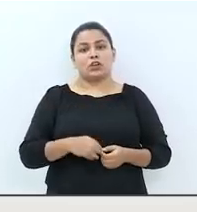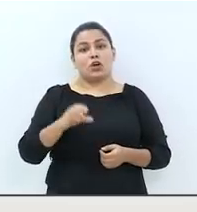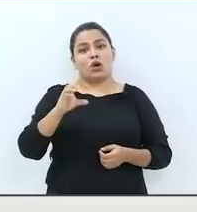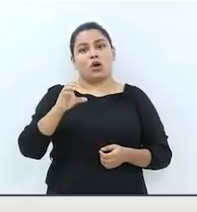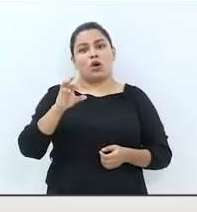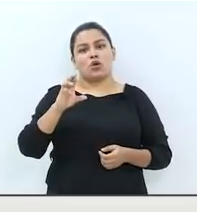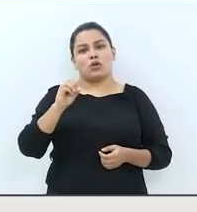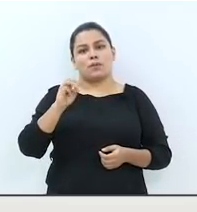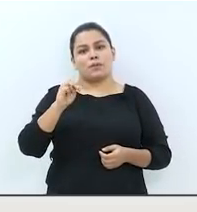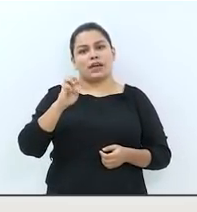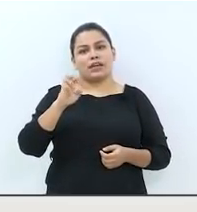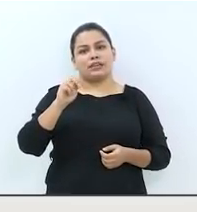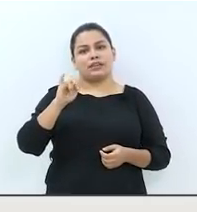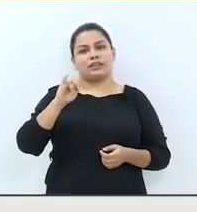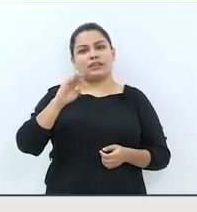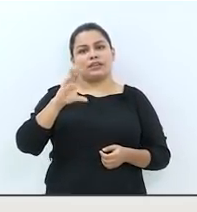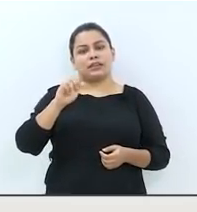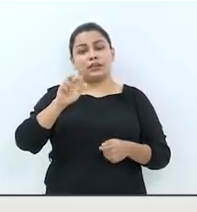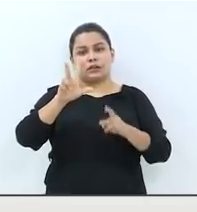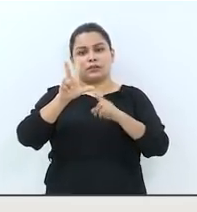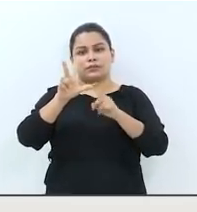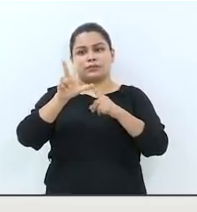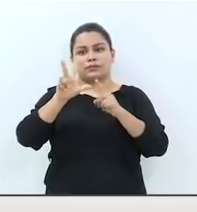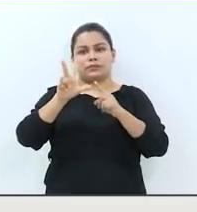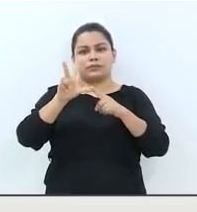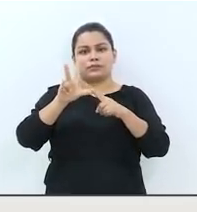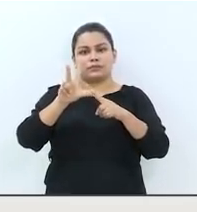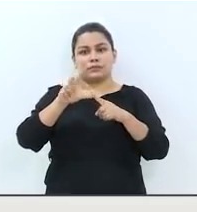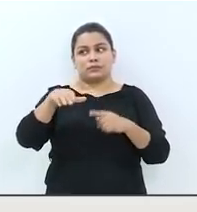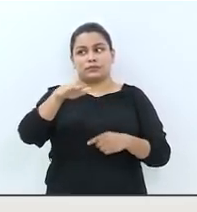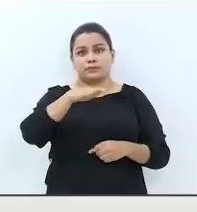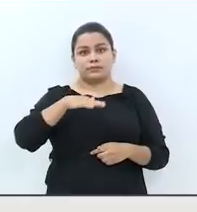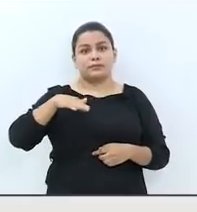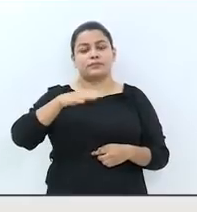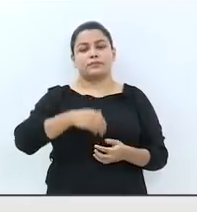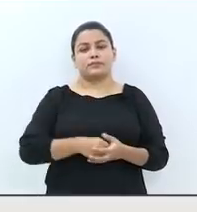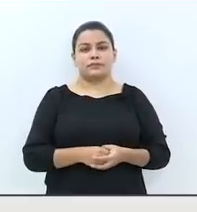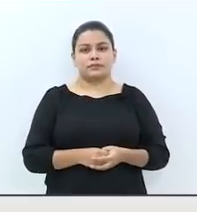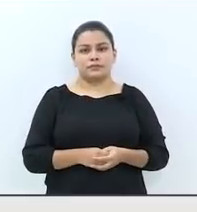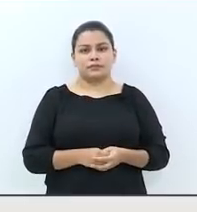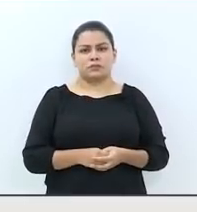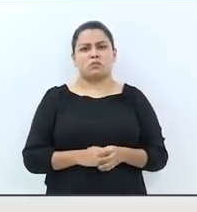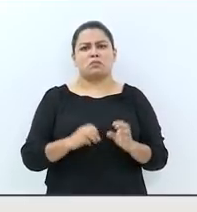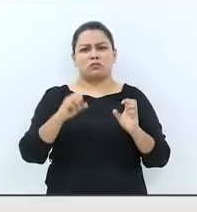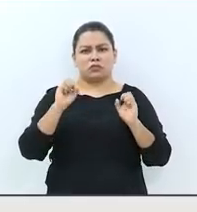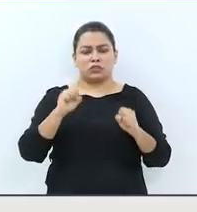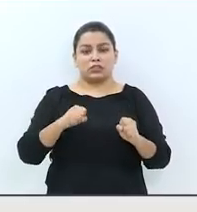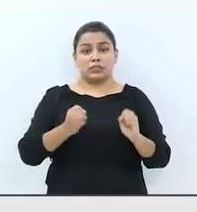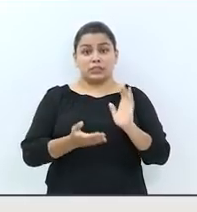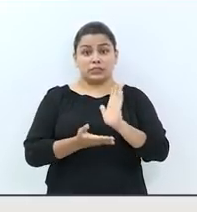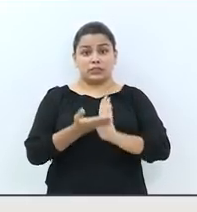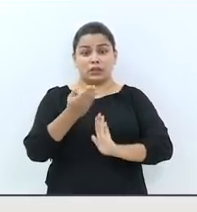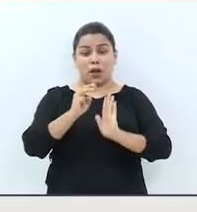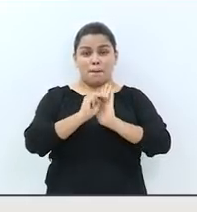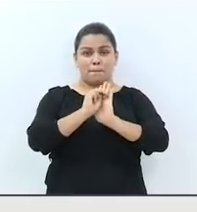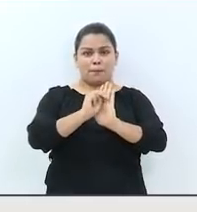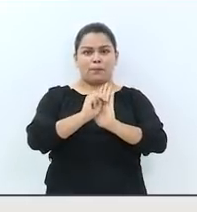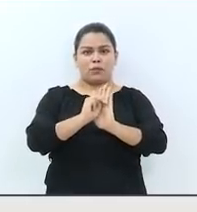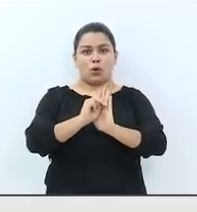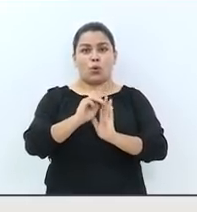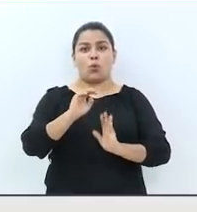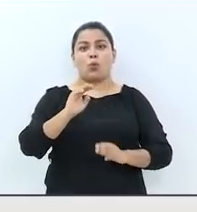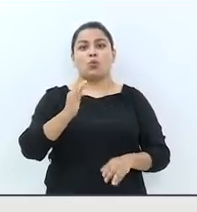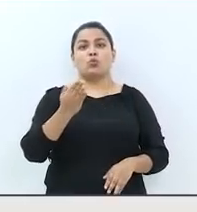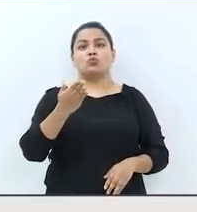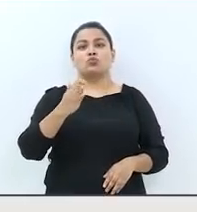acronémica, la tercera área o el componente a destacar dentro del modelo, es el uso del